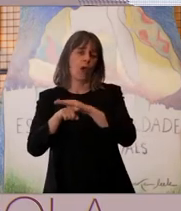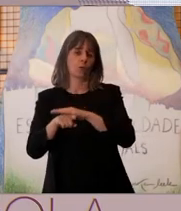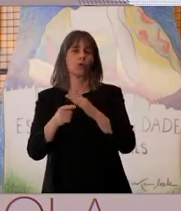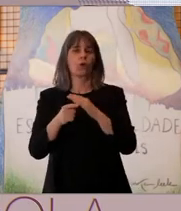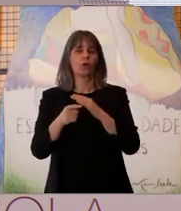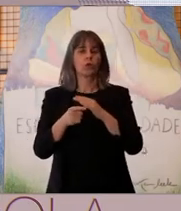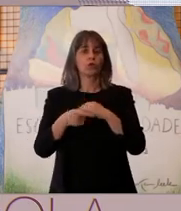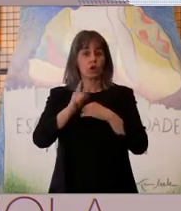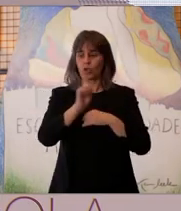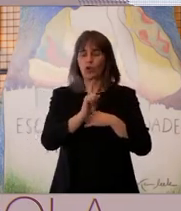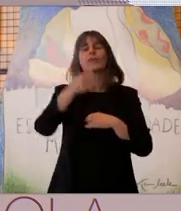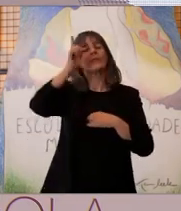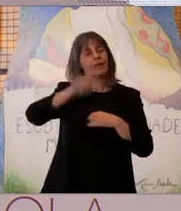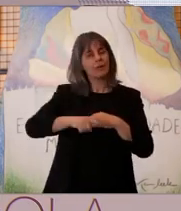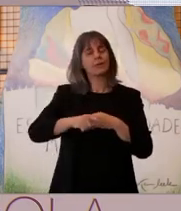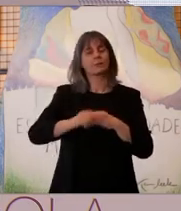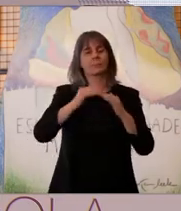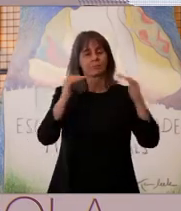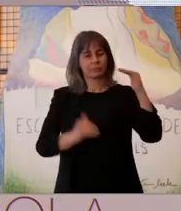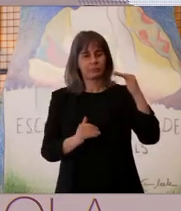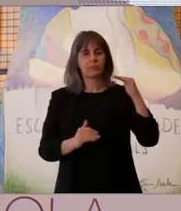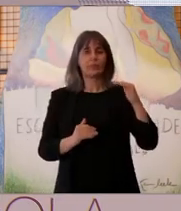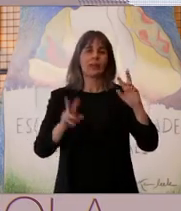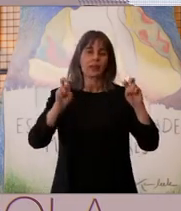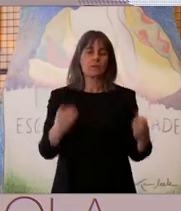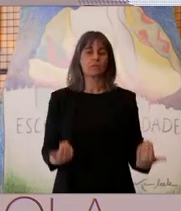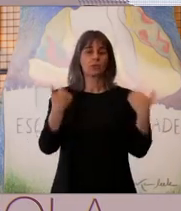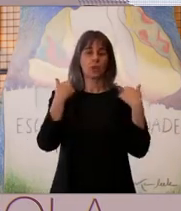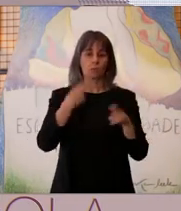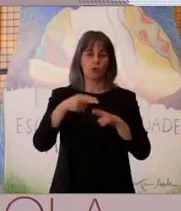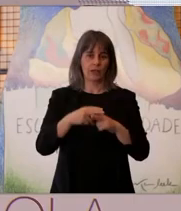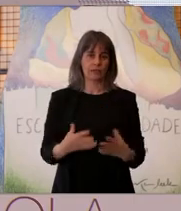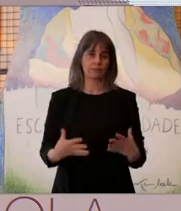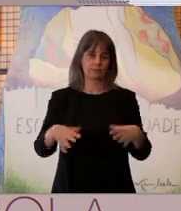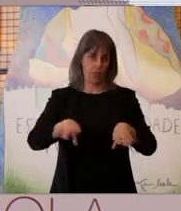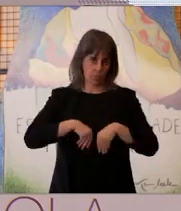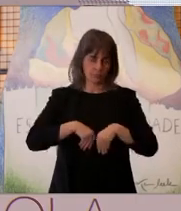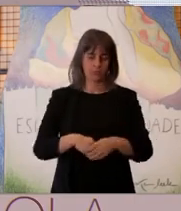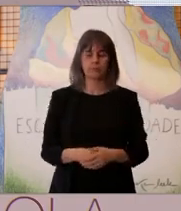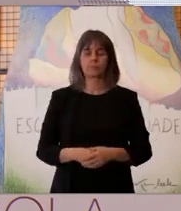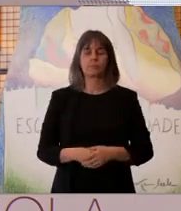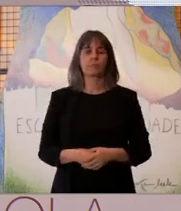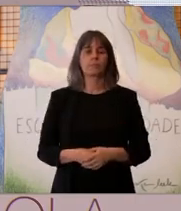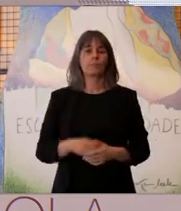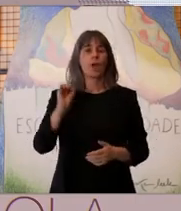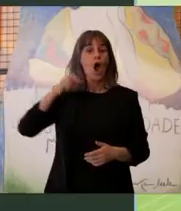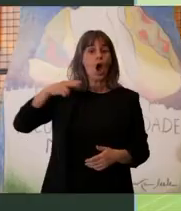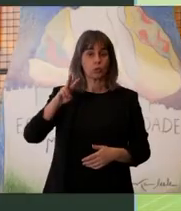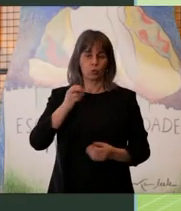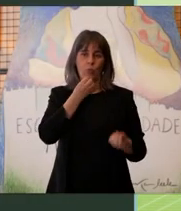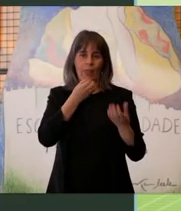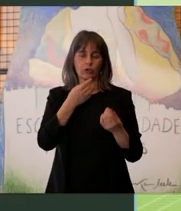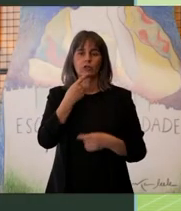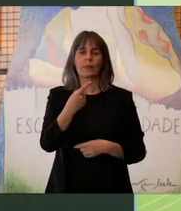muy desigualmente en cuanto a la responsabilidades políticas que asumimos según las materias que se le encargan